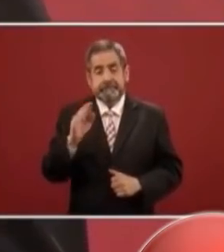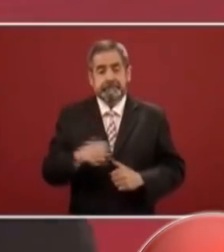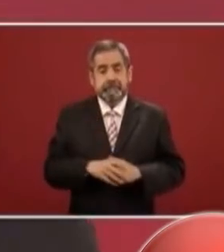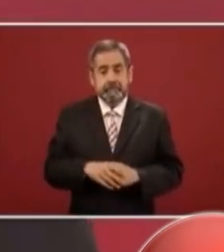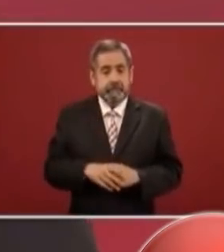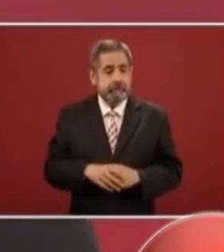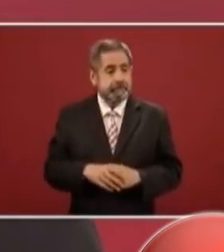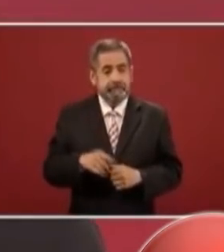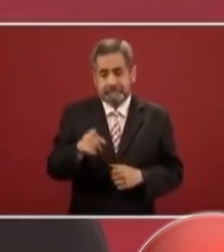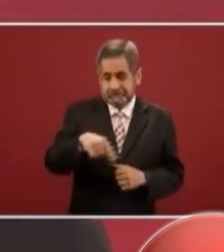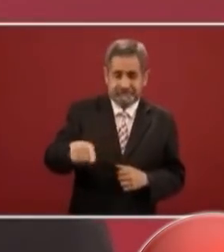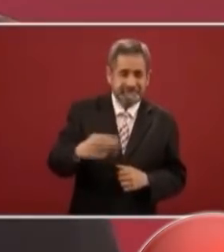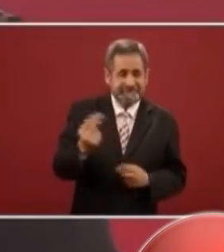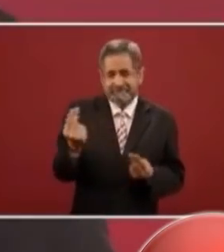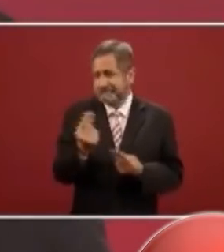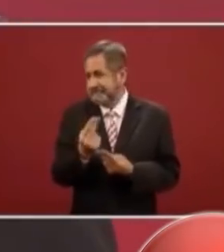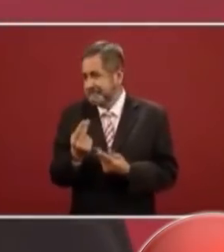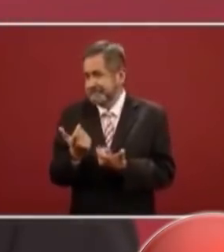mucha necesidad